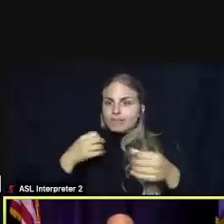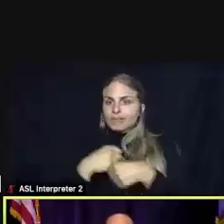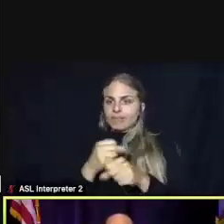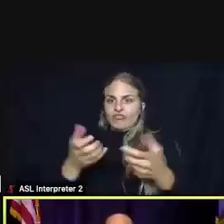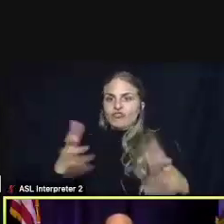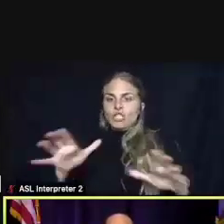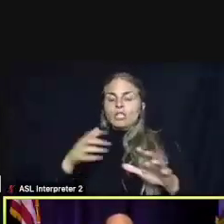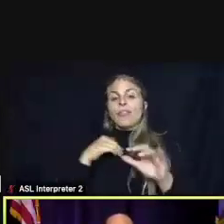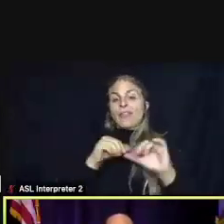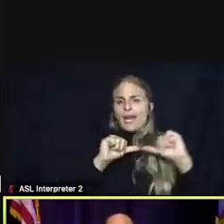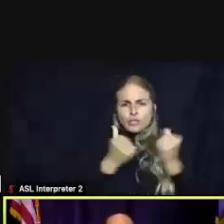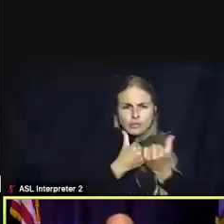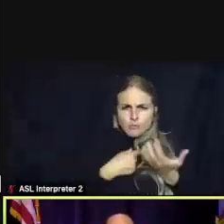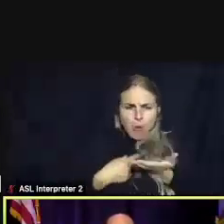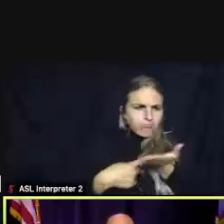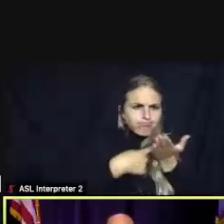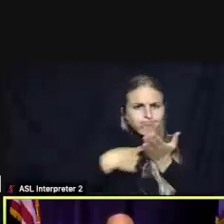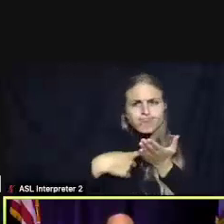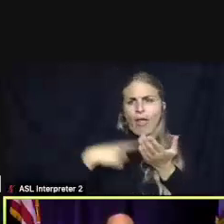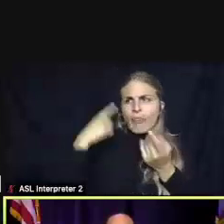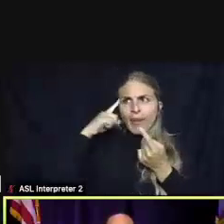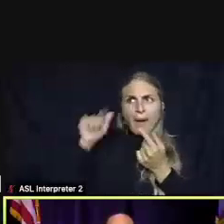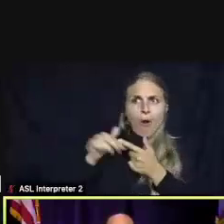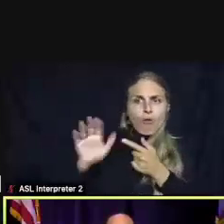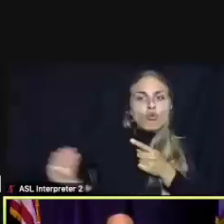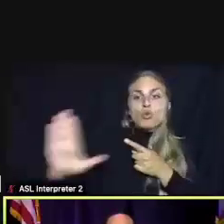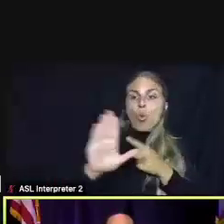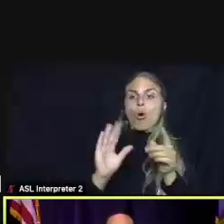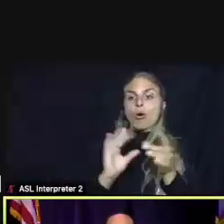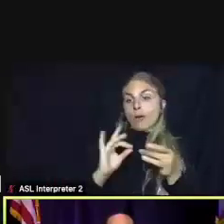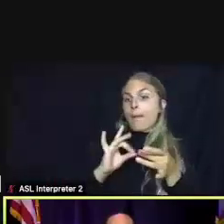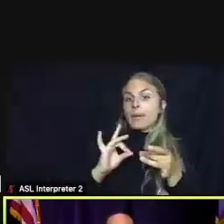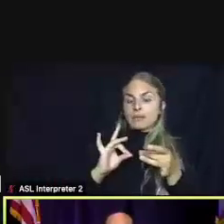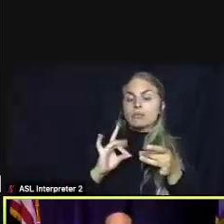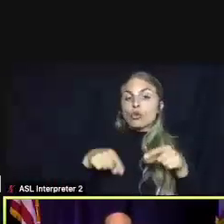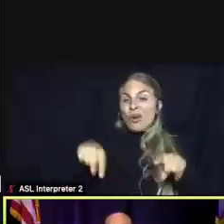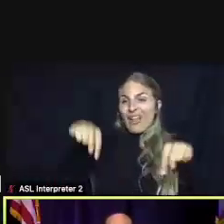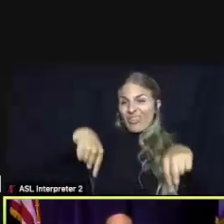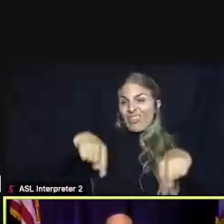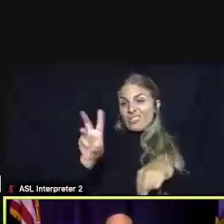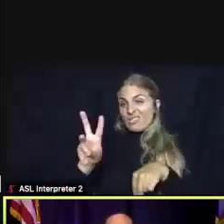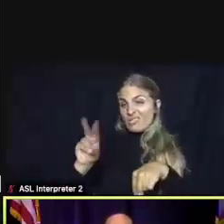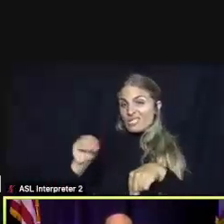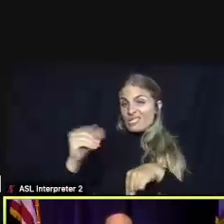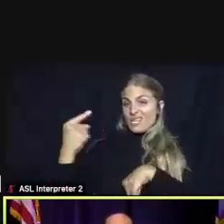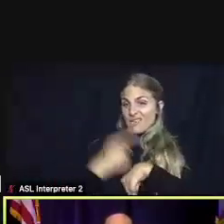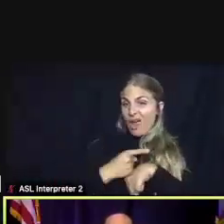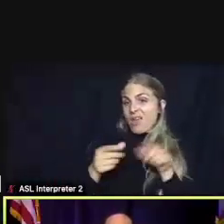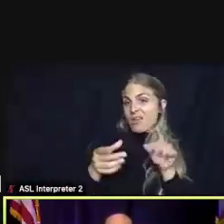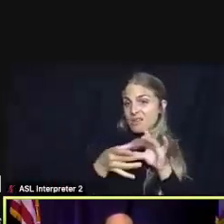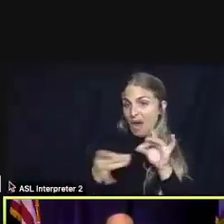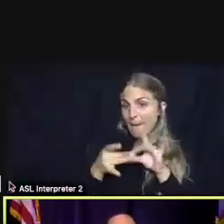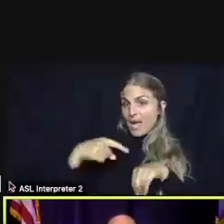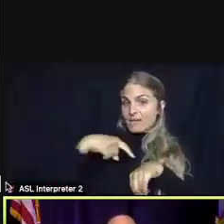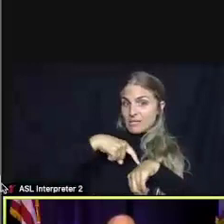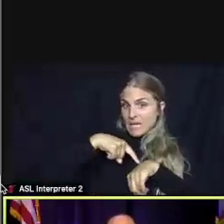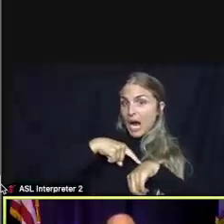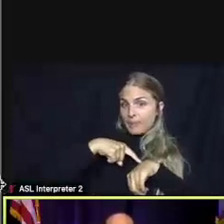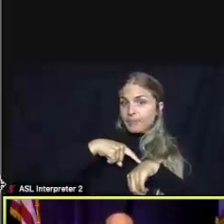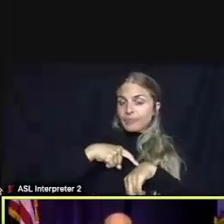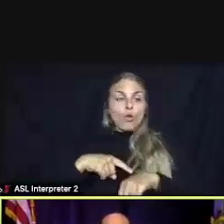la posibilidad de hacer declaraciones formales antes de que se tome cualquier decisión sobre el proyecto. Las